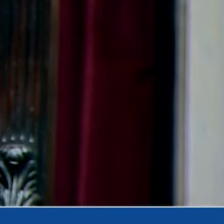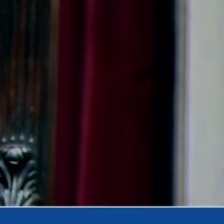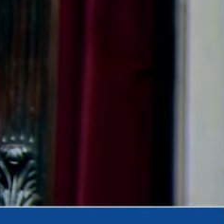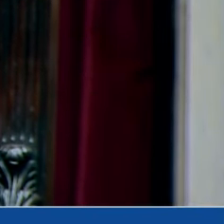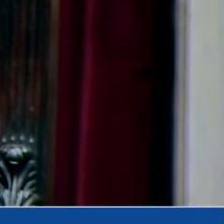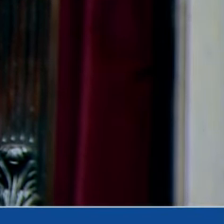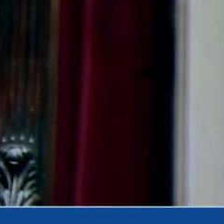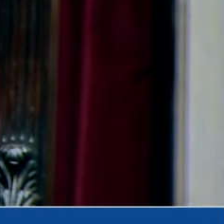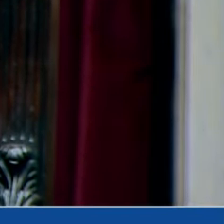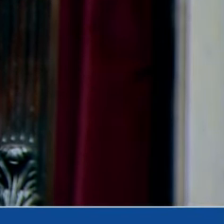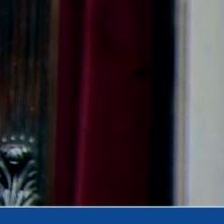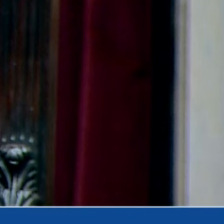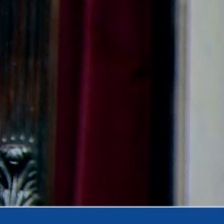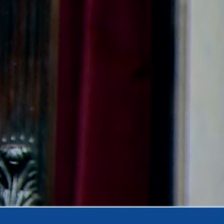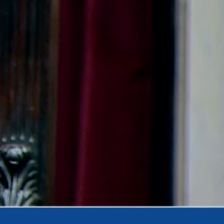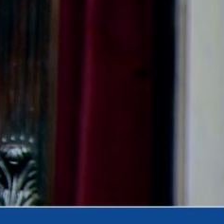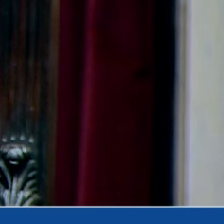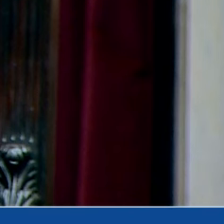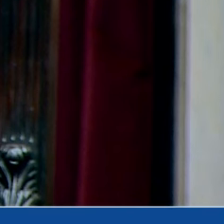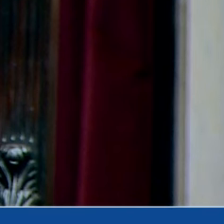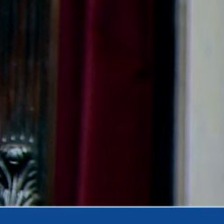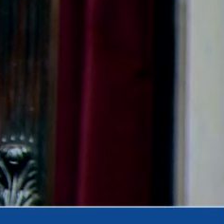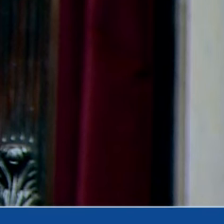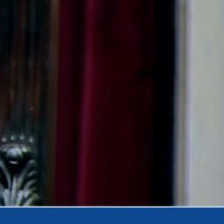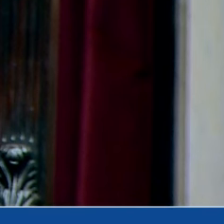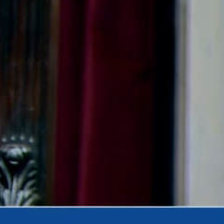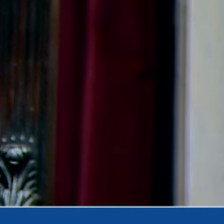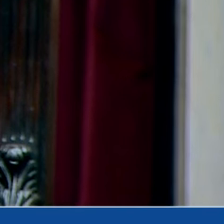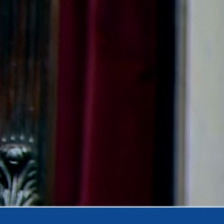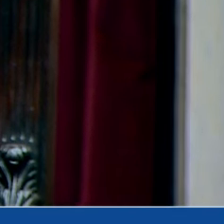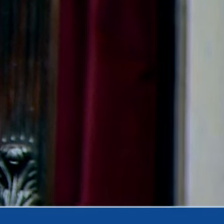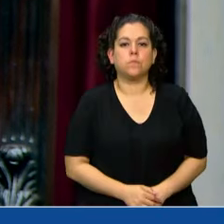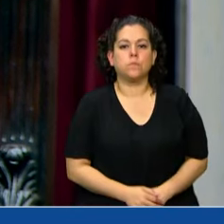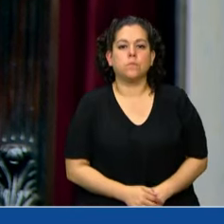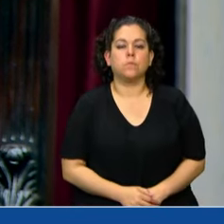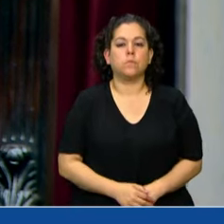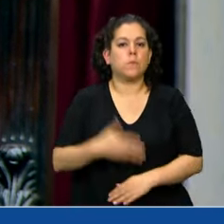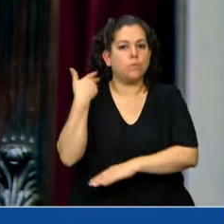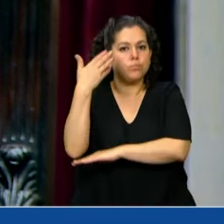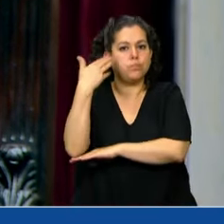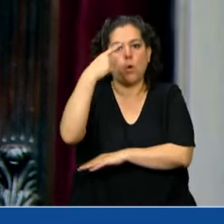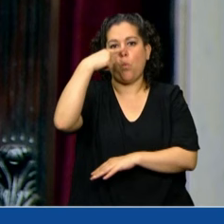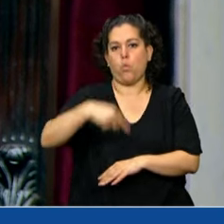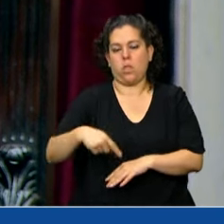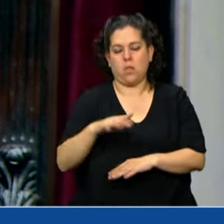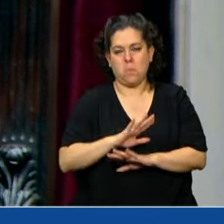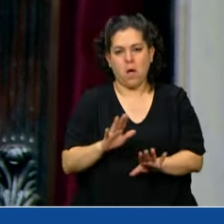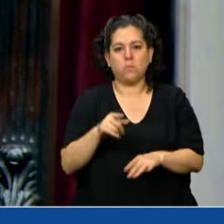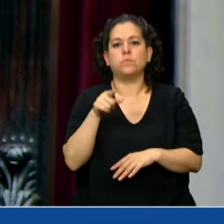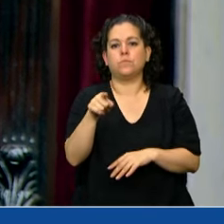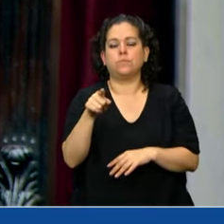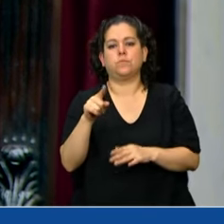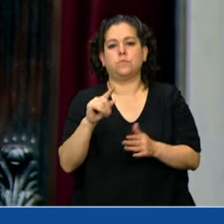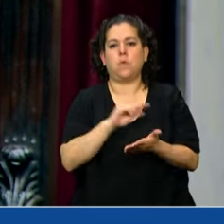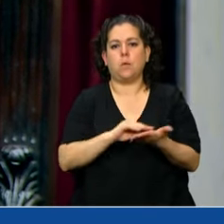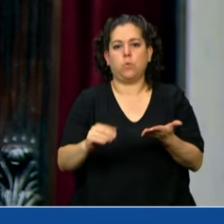la palabra y con esta oradora cerramos la lista de oradores la diputada por la ciudad de Buenos